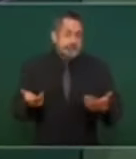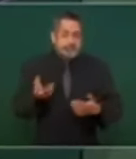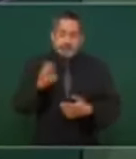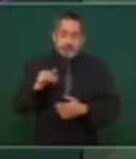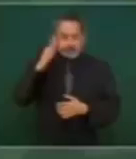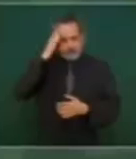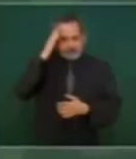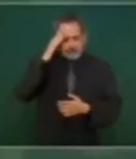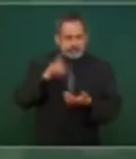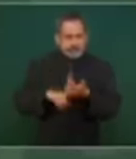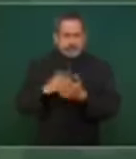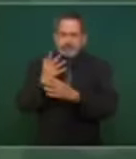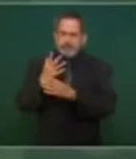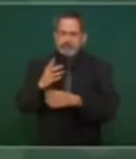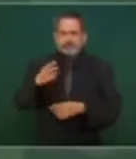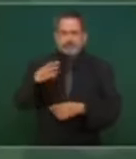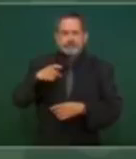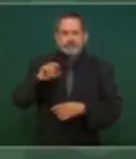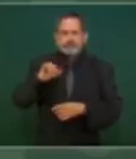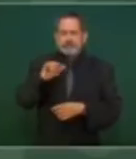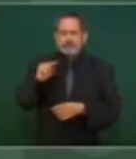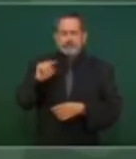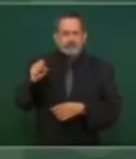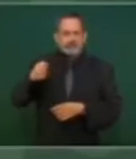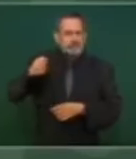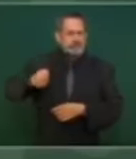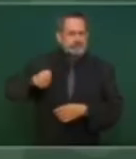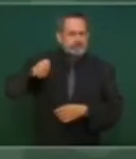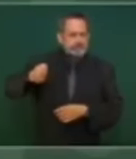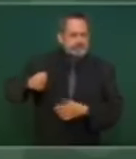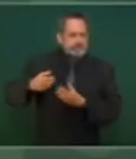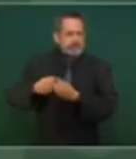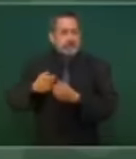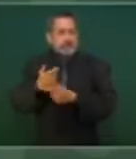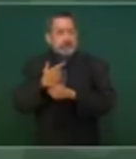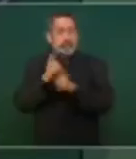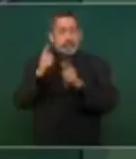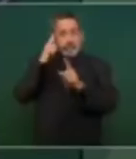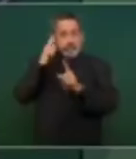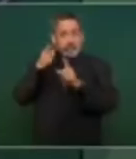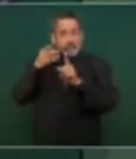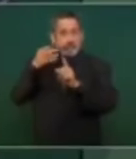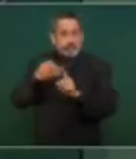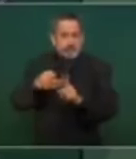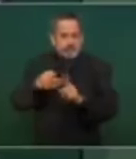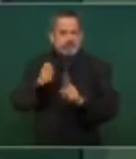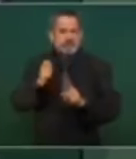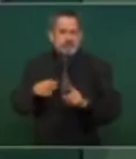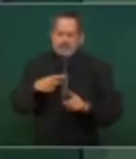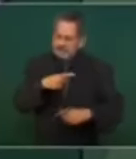Lo decía el Quijote, por la dignidad, por la libertad, se debe